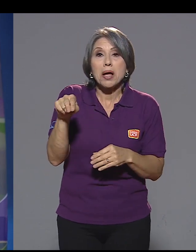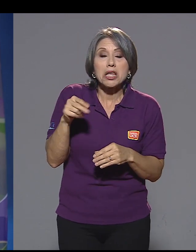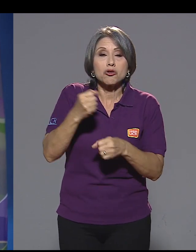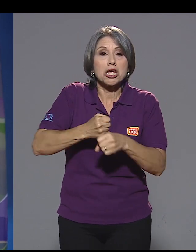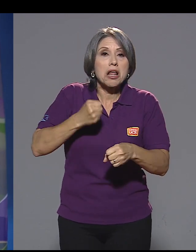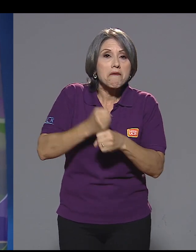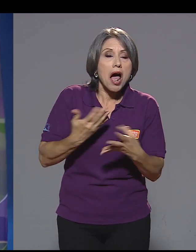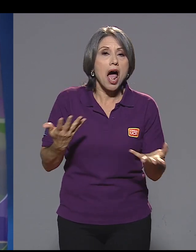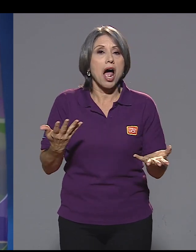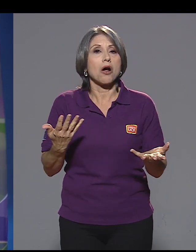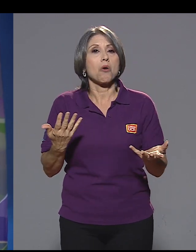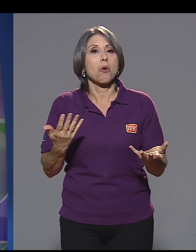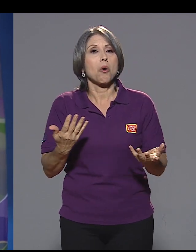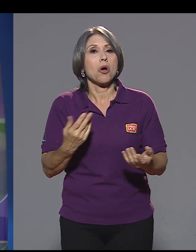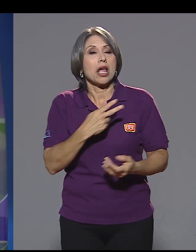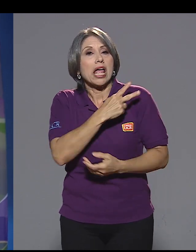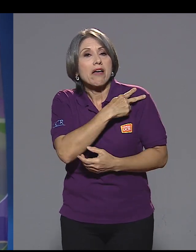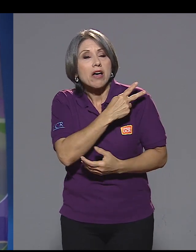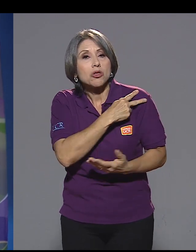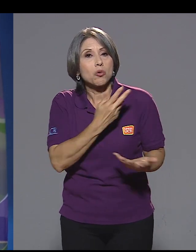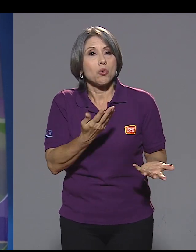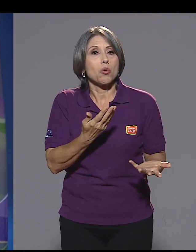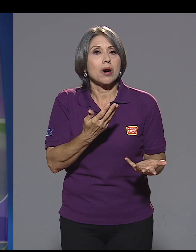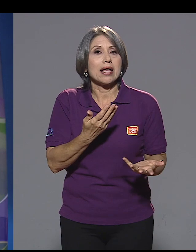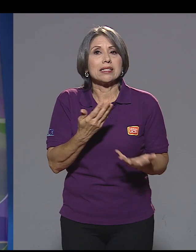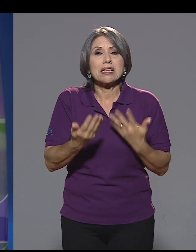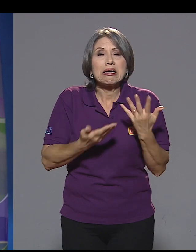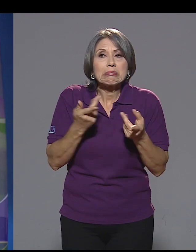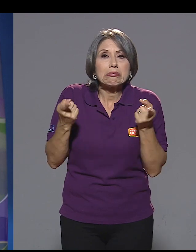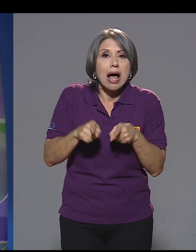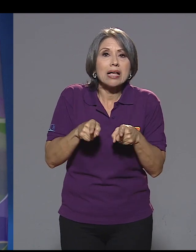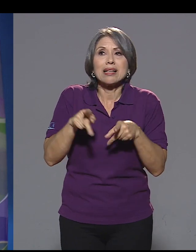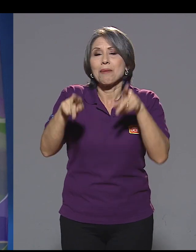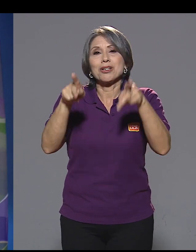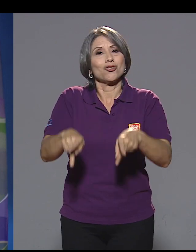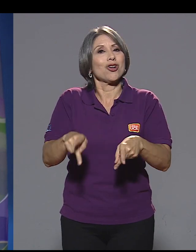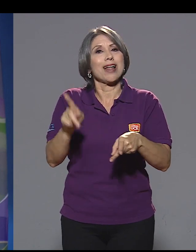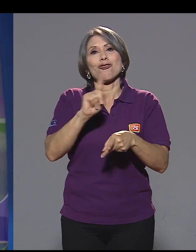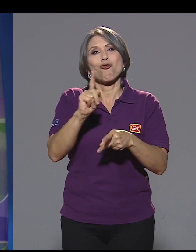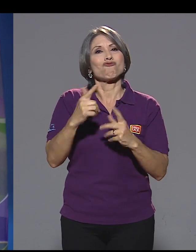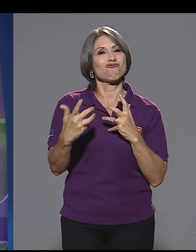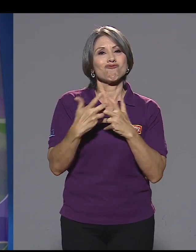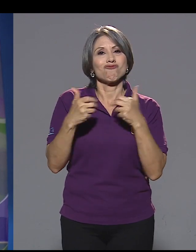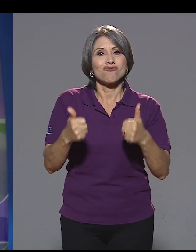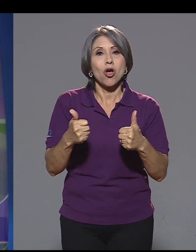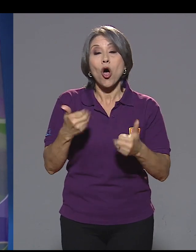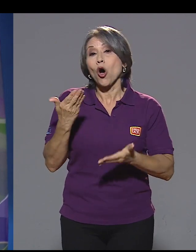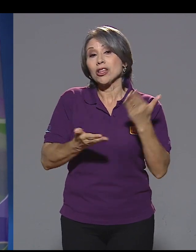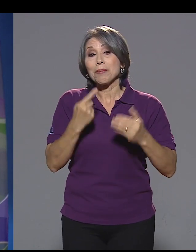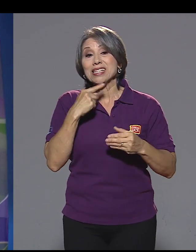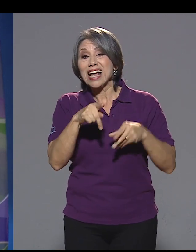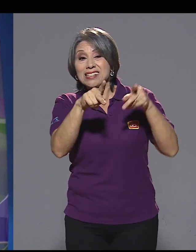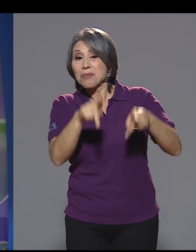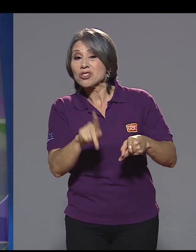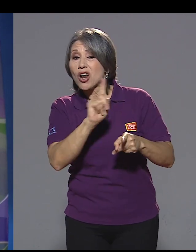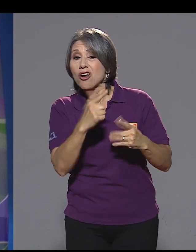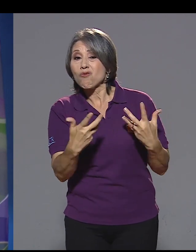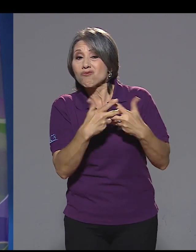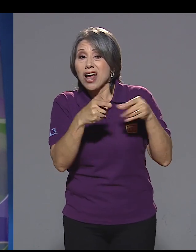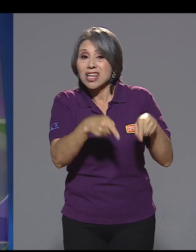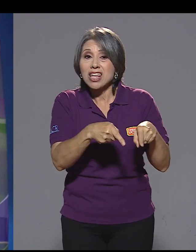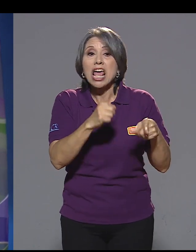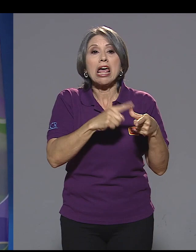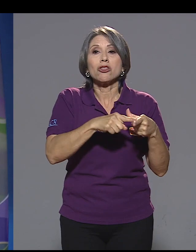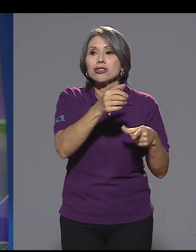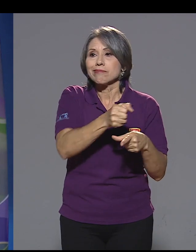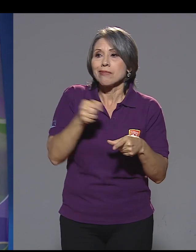entre las jefaturas, y que hacen que rebote. O la persona, no, mira, no funciona aquí, entonces la voy a pasar para allá, y